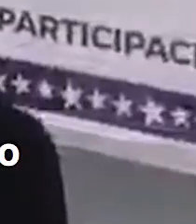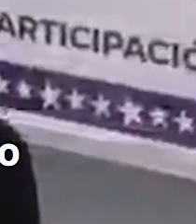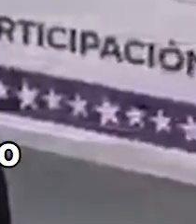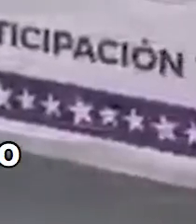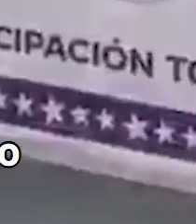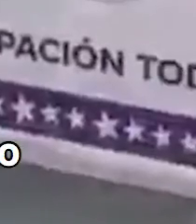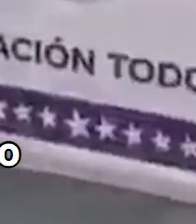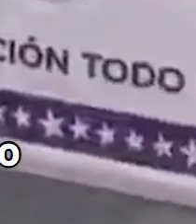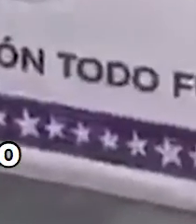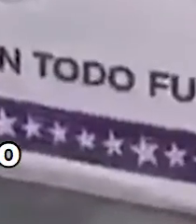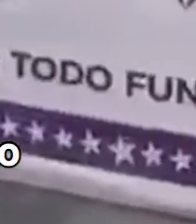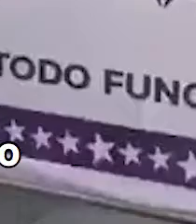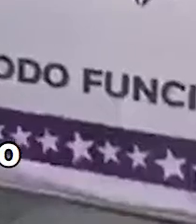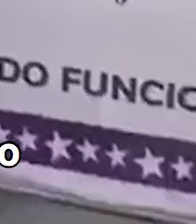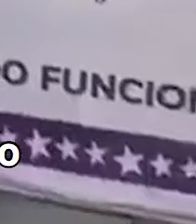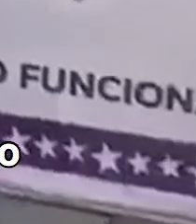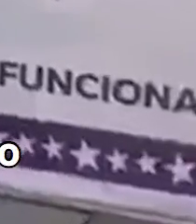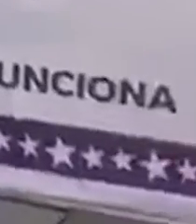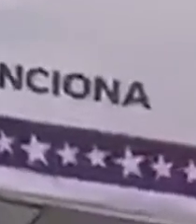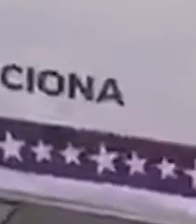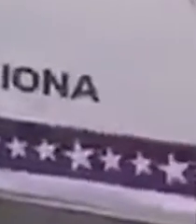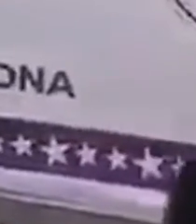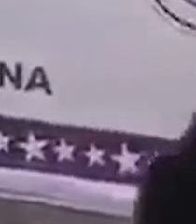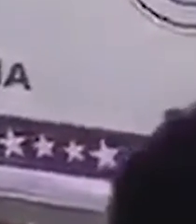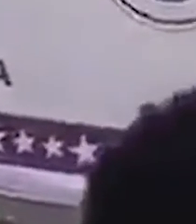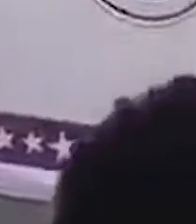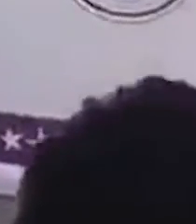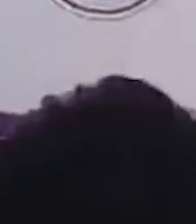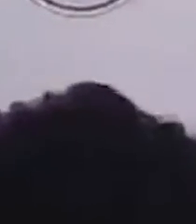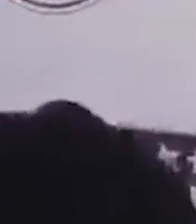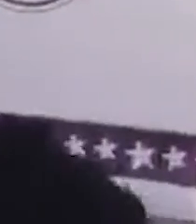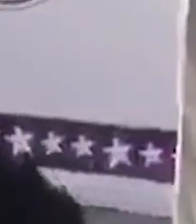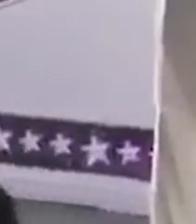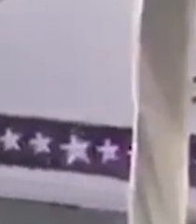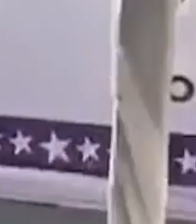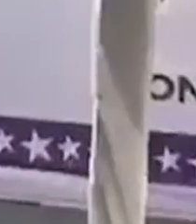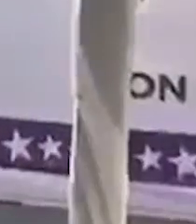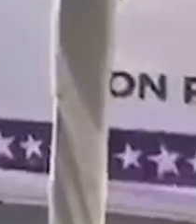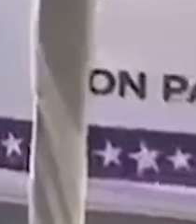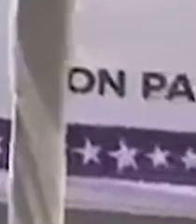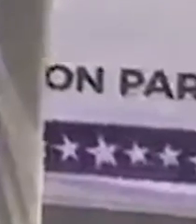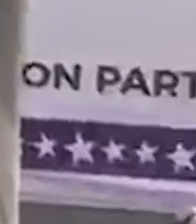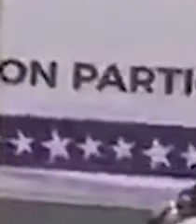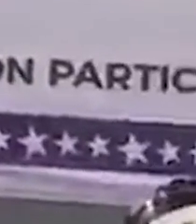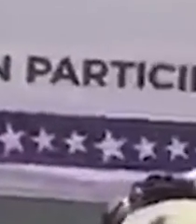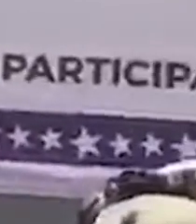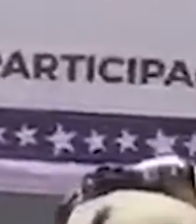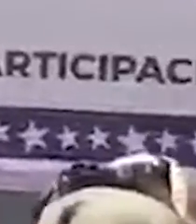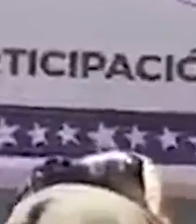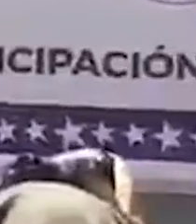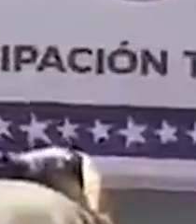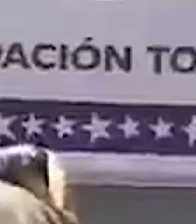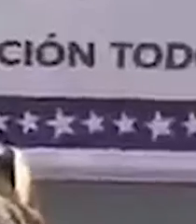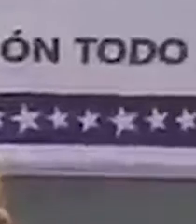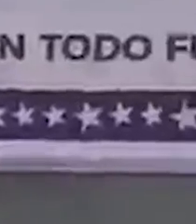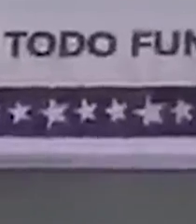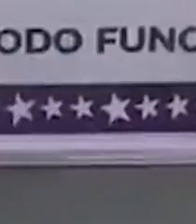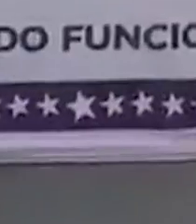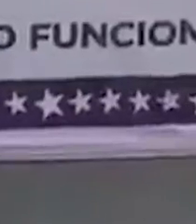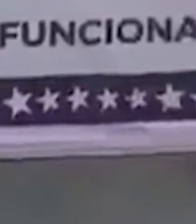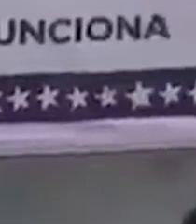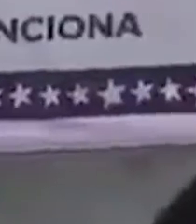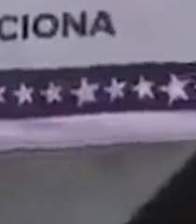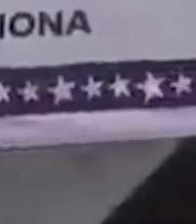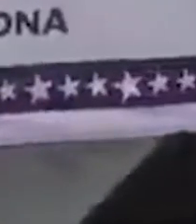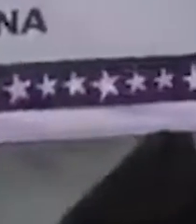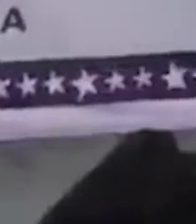La candidata independiente Lorena Osornio se reunió con vecinos de la delegación Iztapalapa, donde señaló que condiciones como la inseguridad y el